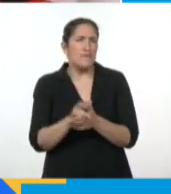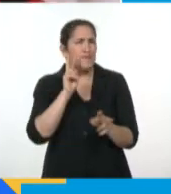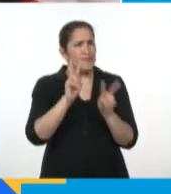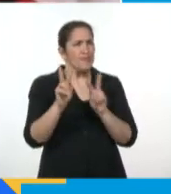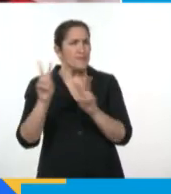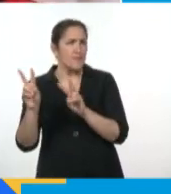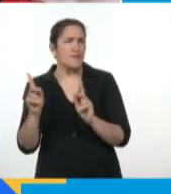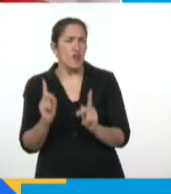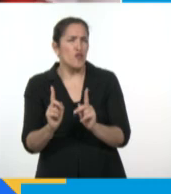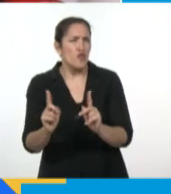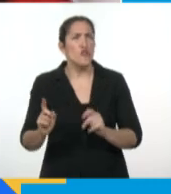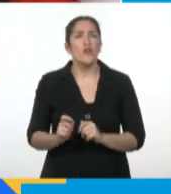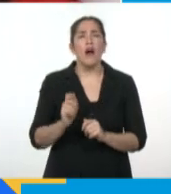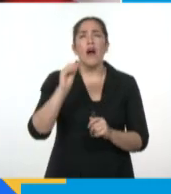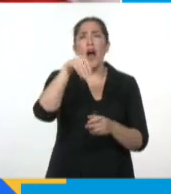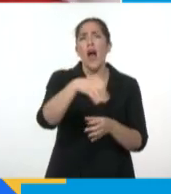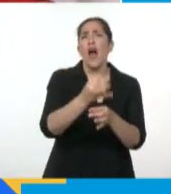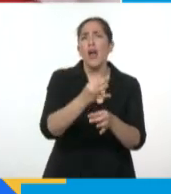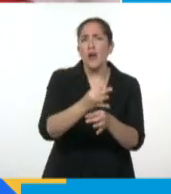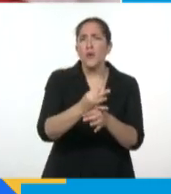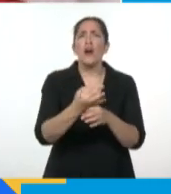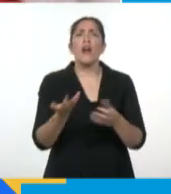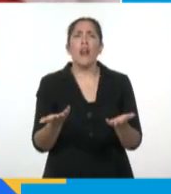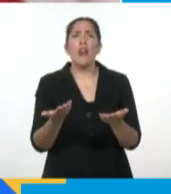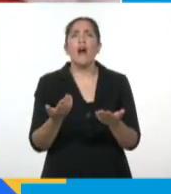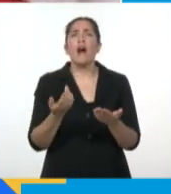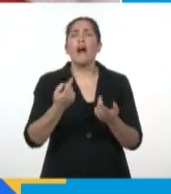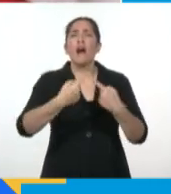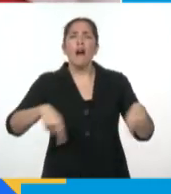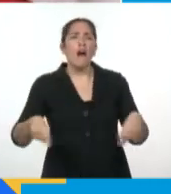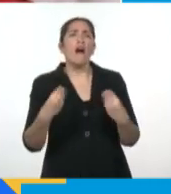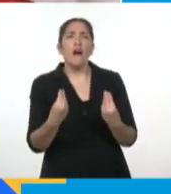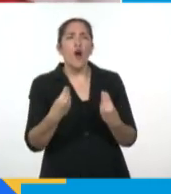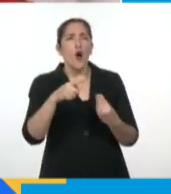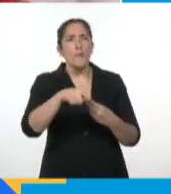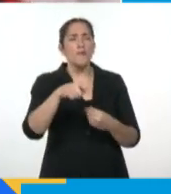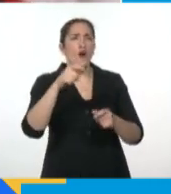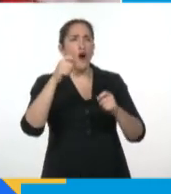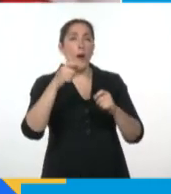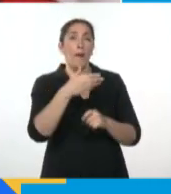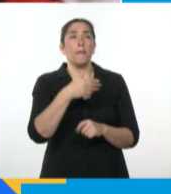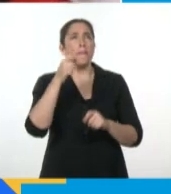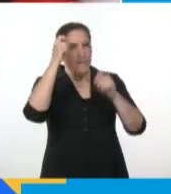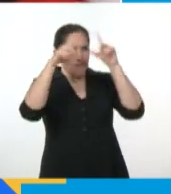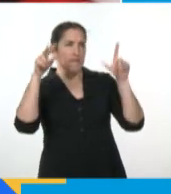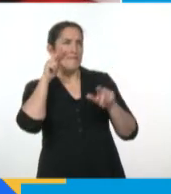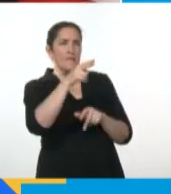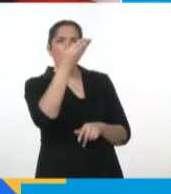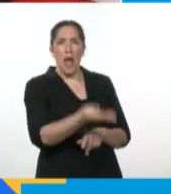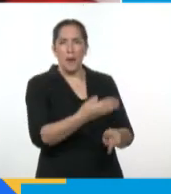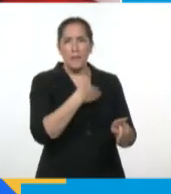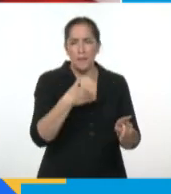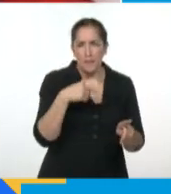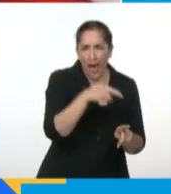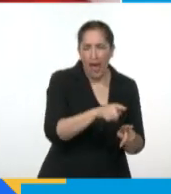la persistencia escolar acerca de las configuraciones representacionales de la madre, las